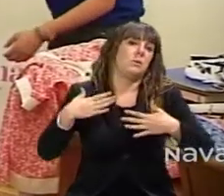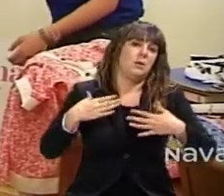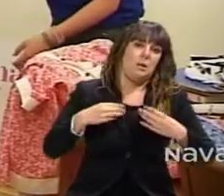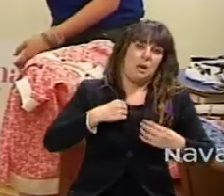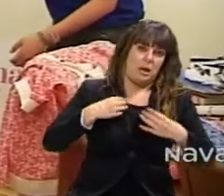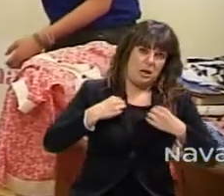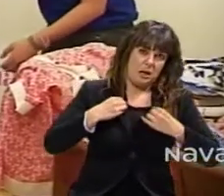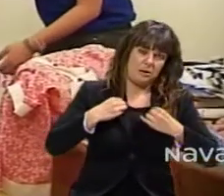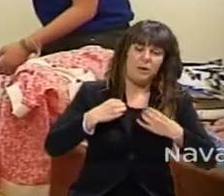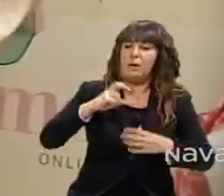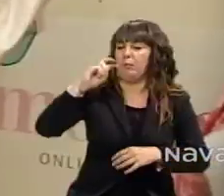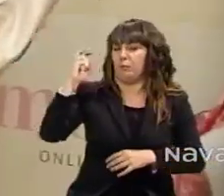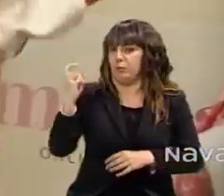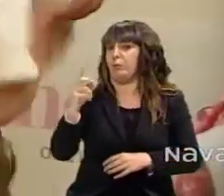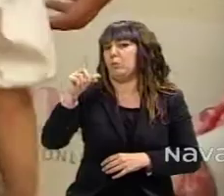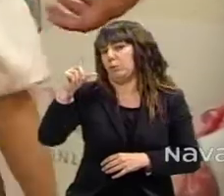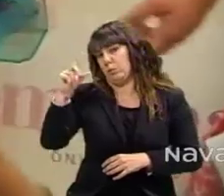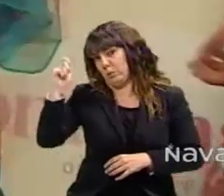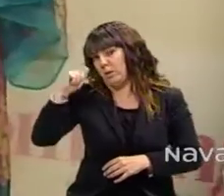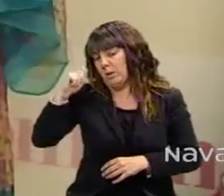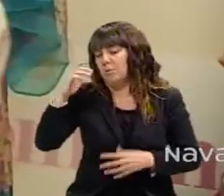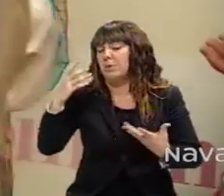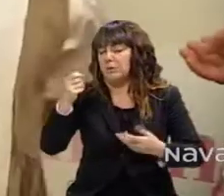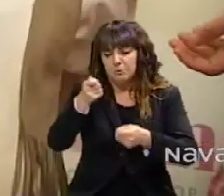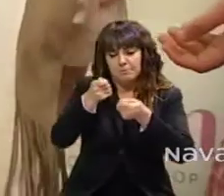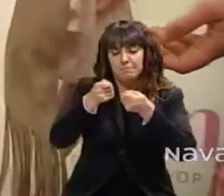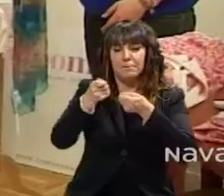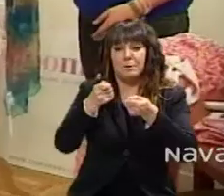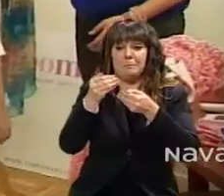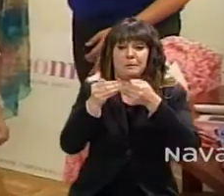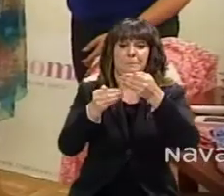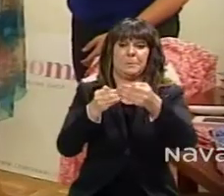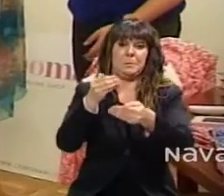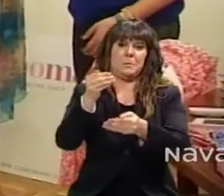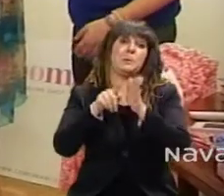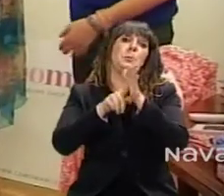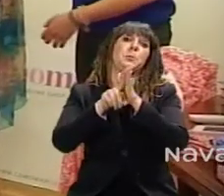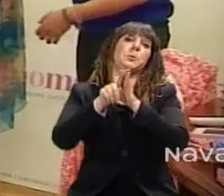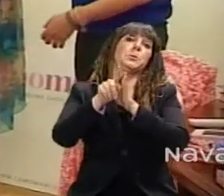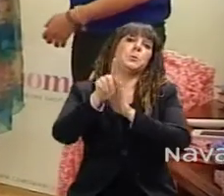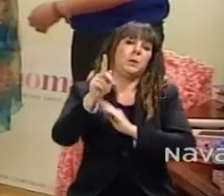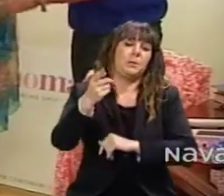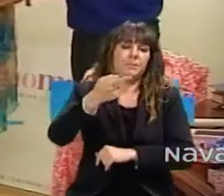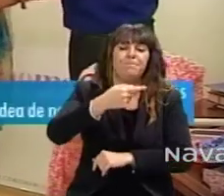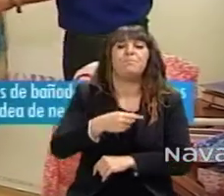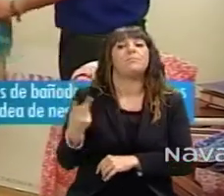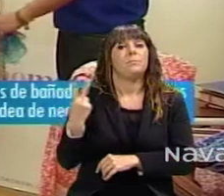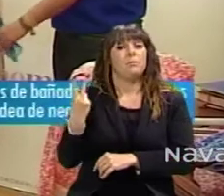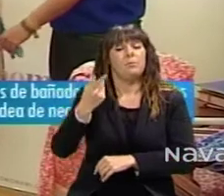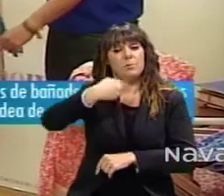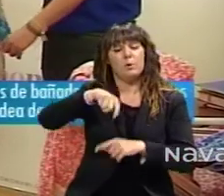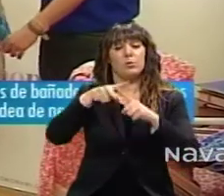mucho y bueno a ver si poco a poco vamos compensando. Hemos tenido mucha suerte que hemos encontrado un taller que